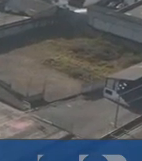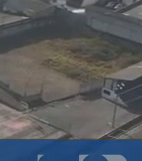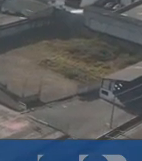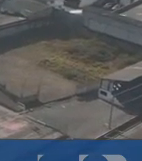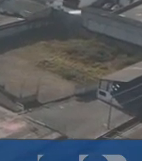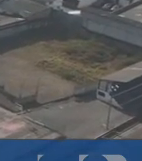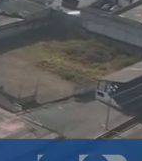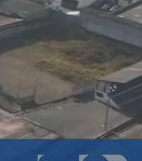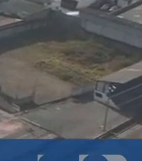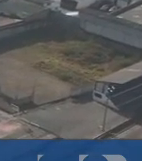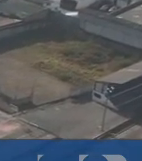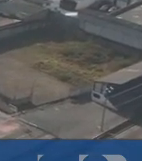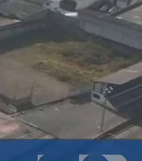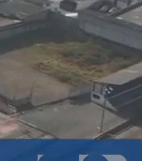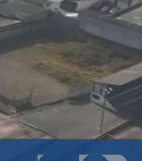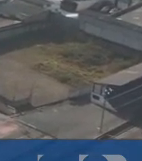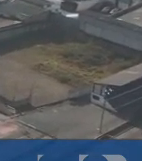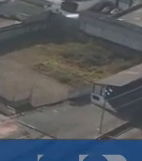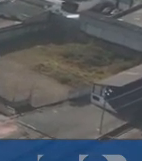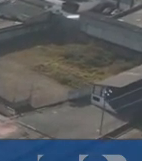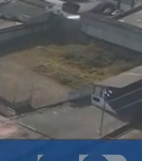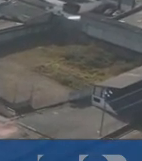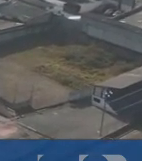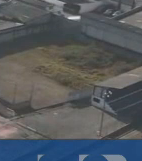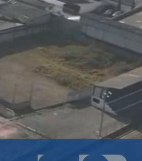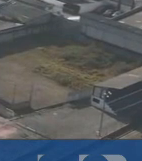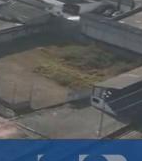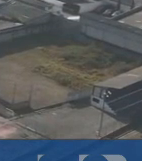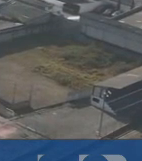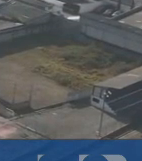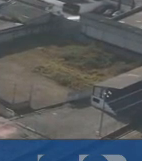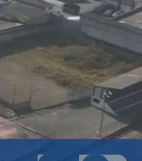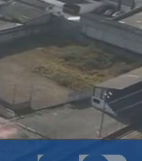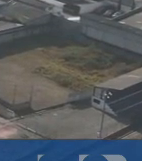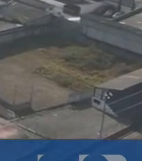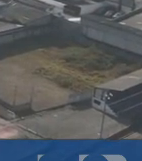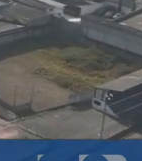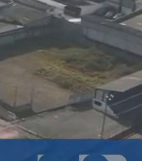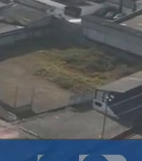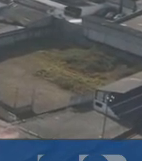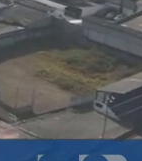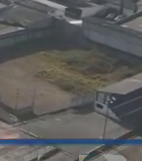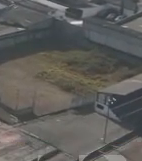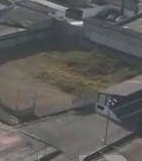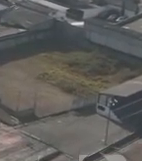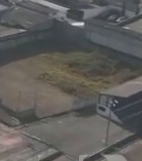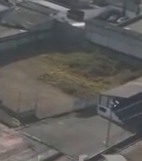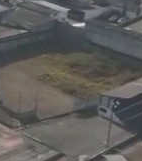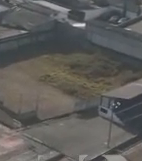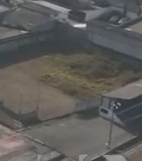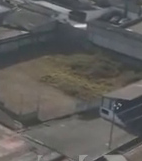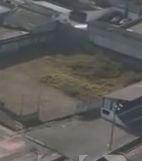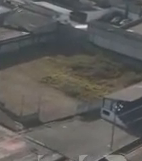una hija que cuidado somos iguales entonces a nuestros amigos ya les vamos a contar más adelante sobre esto Muchísimas gracias por